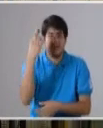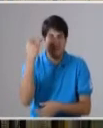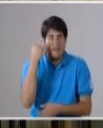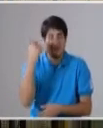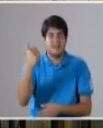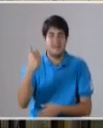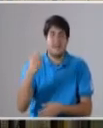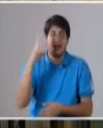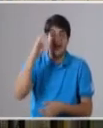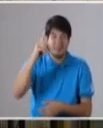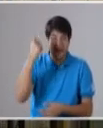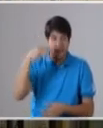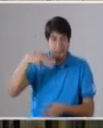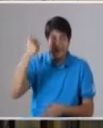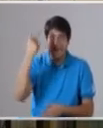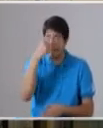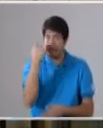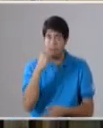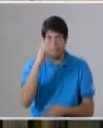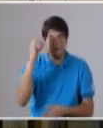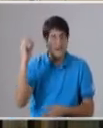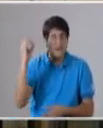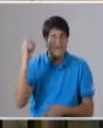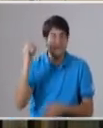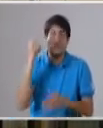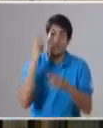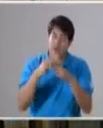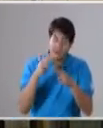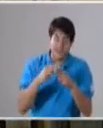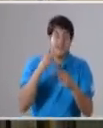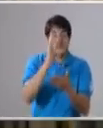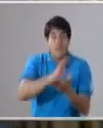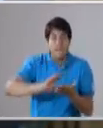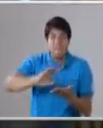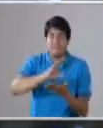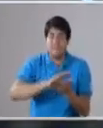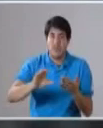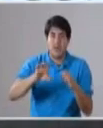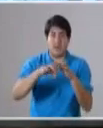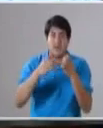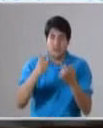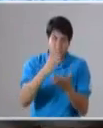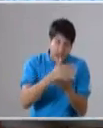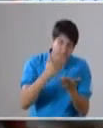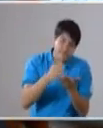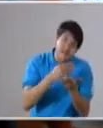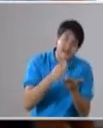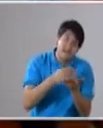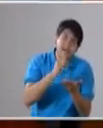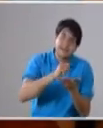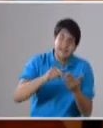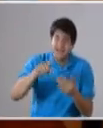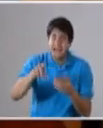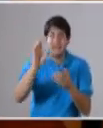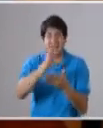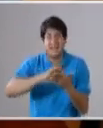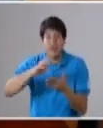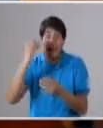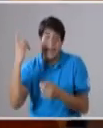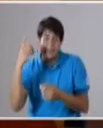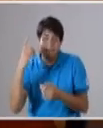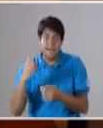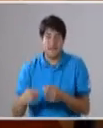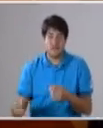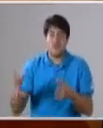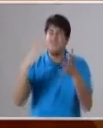destruida y va a dejar de ser ciudad. Entonces, sí nos tendría que interesar. Pero entonces yo veo que hay